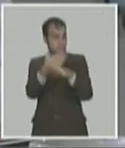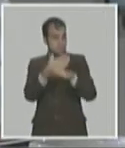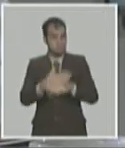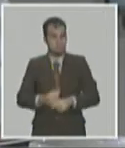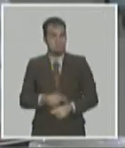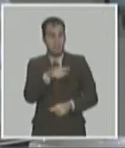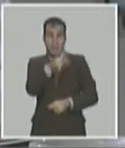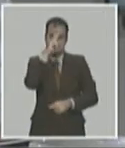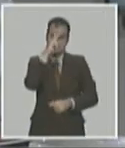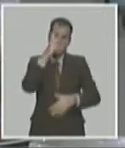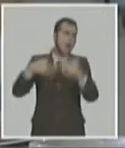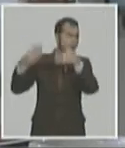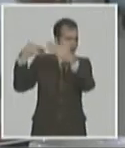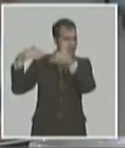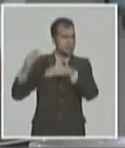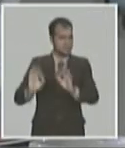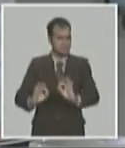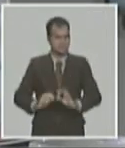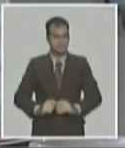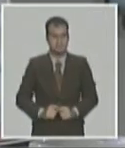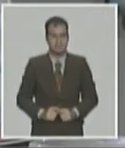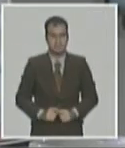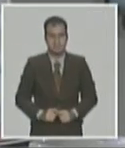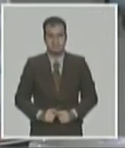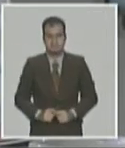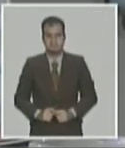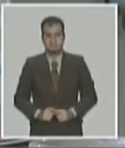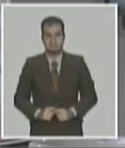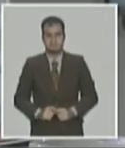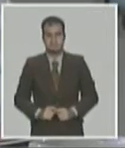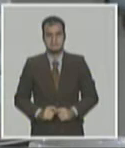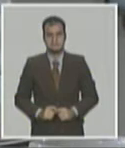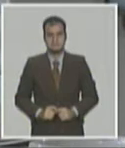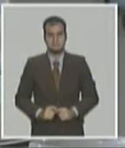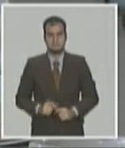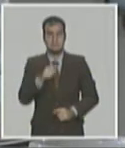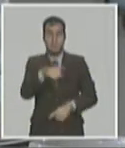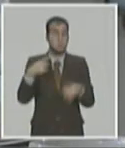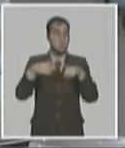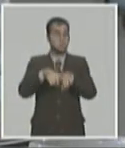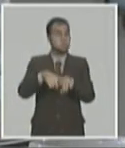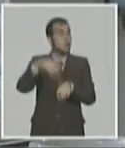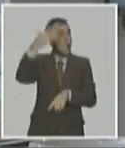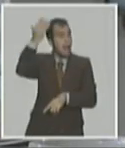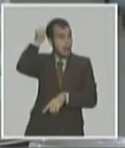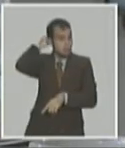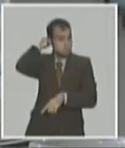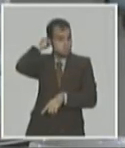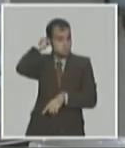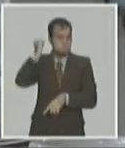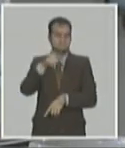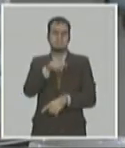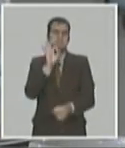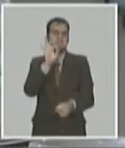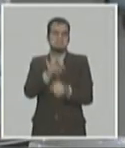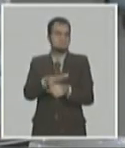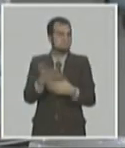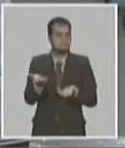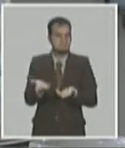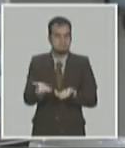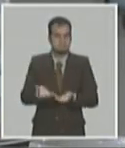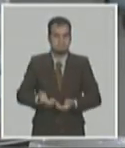Tengamos en cuenta que fue el que constituyó junto al general de ejército la medicina,